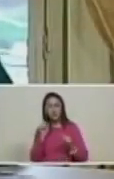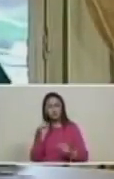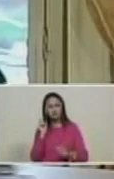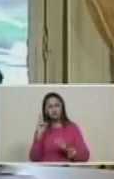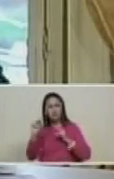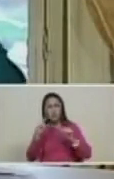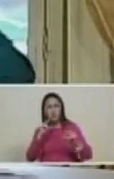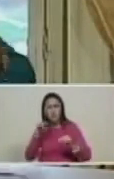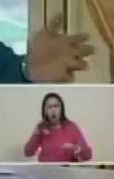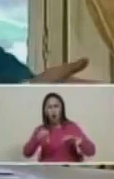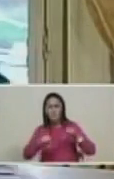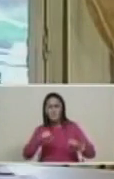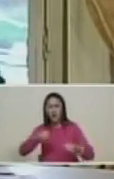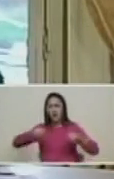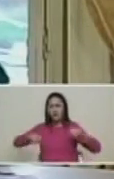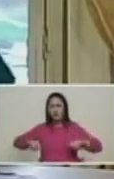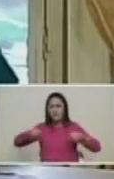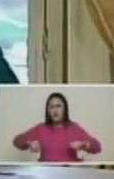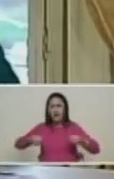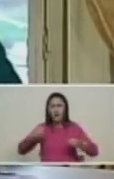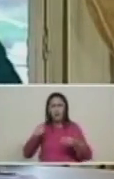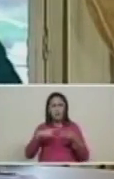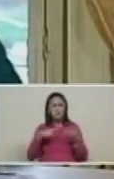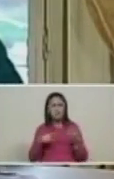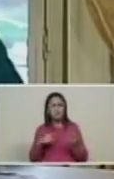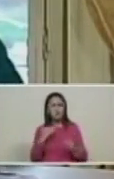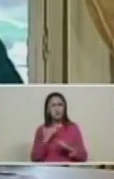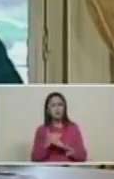abastos, supermercados, impresionante.